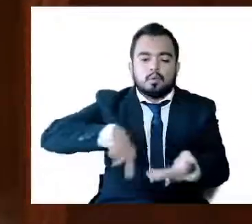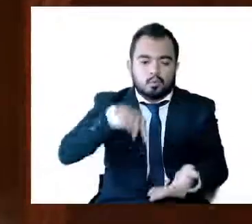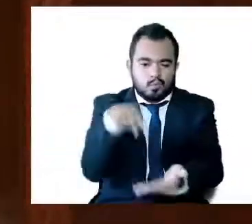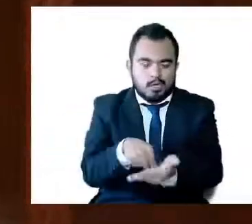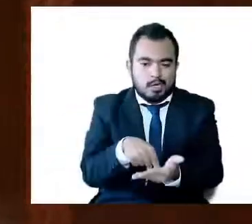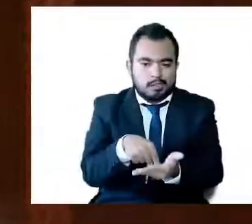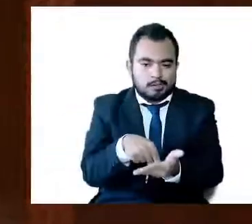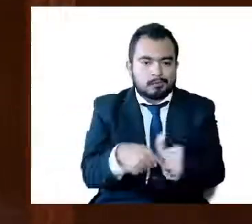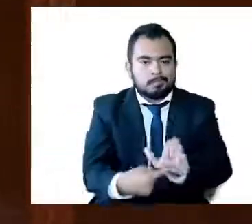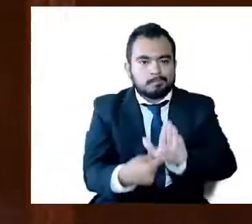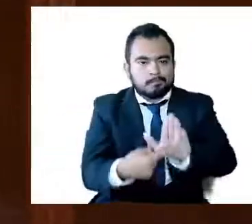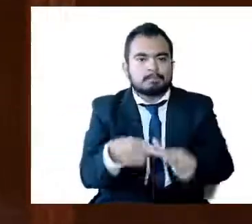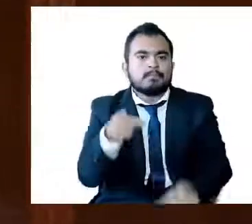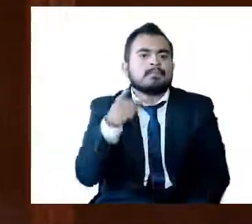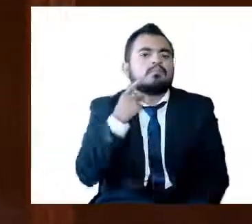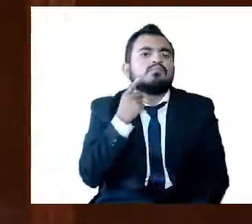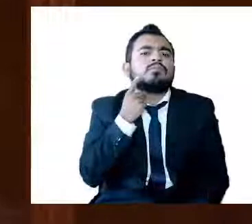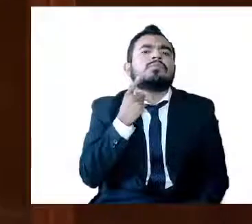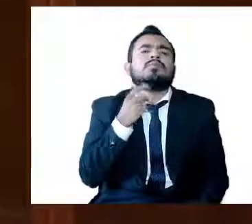tiene que ver, por un lado,